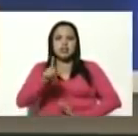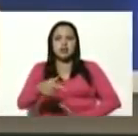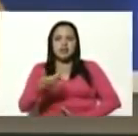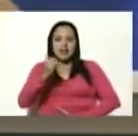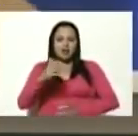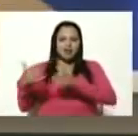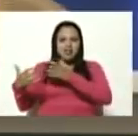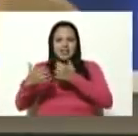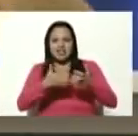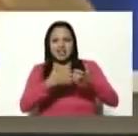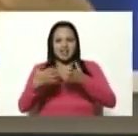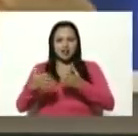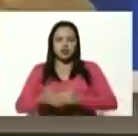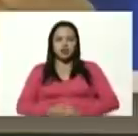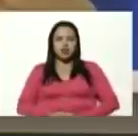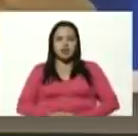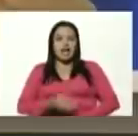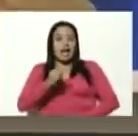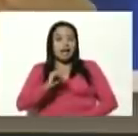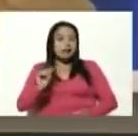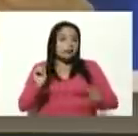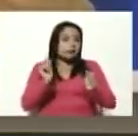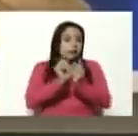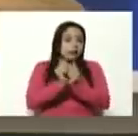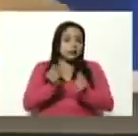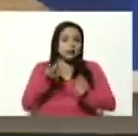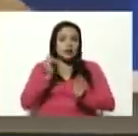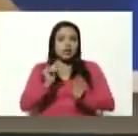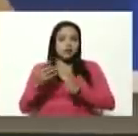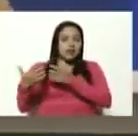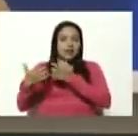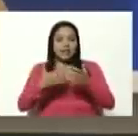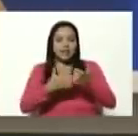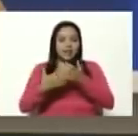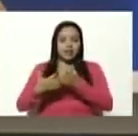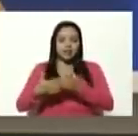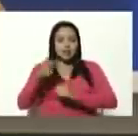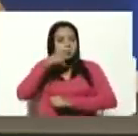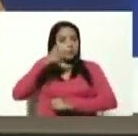civil. Estuvieron a punto de llevarnos a una guerra civil,